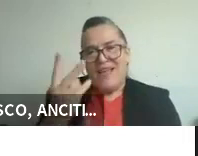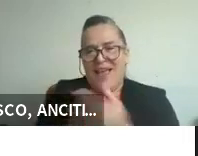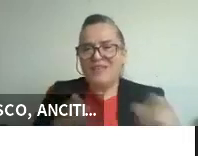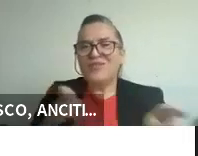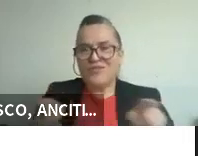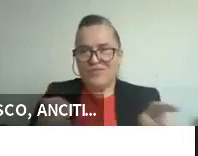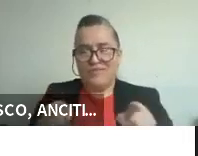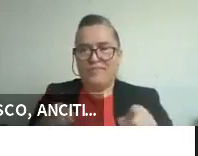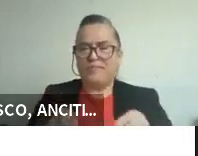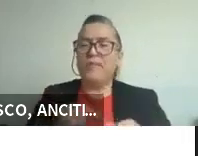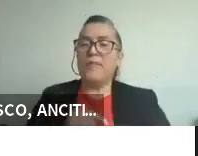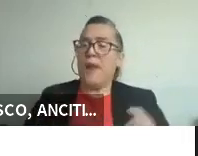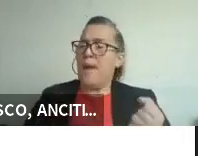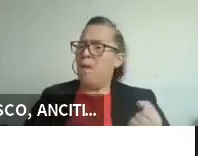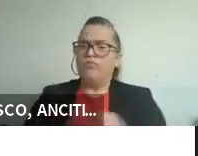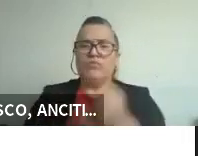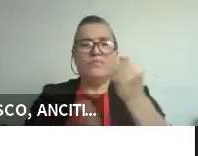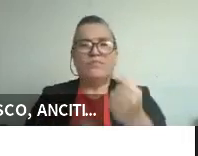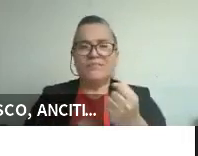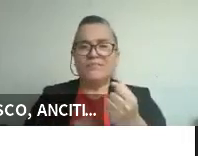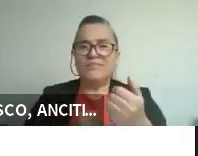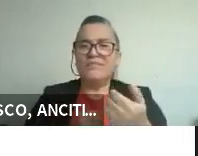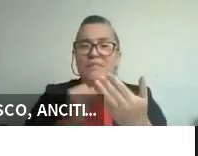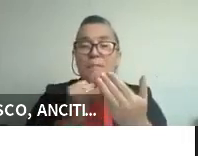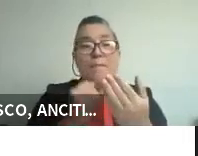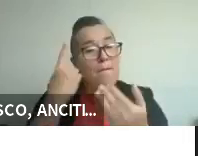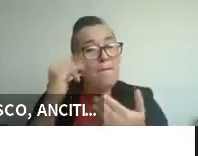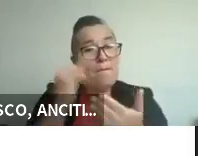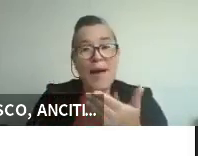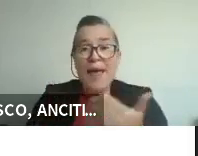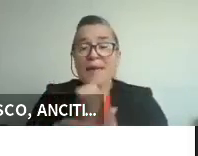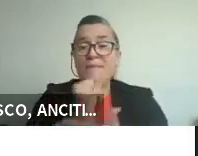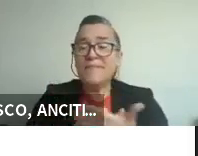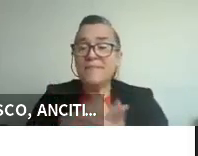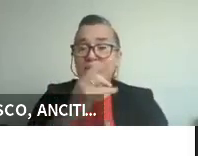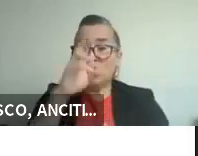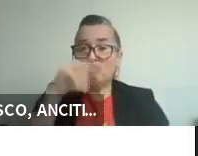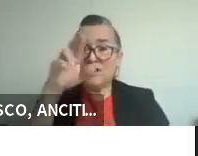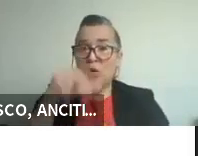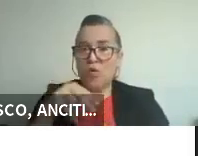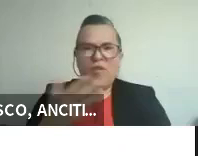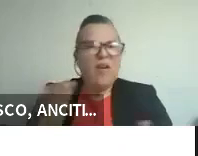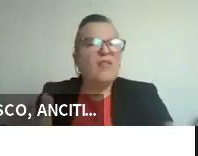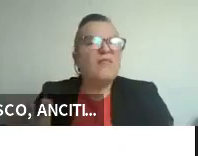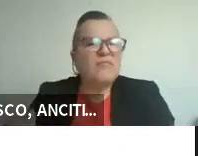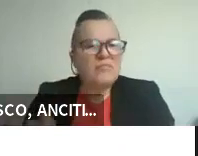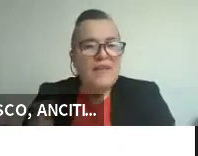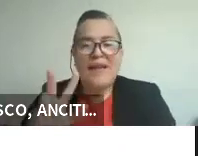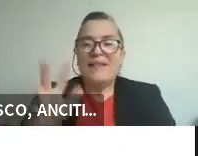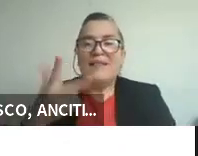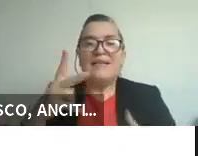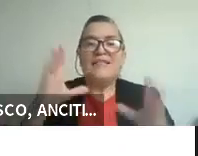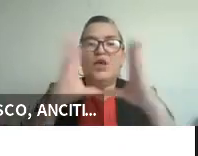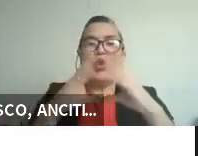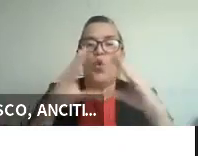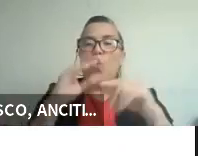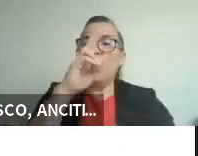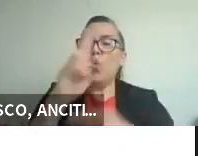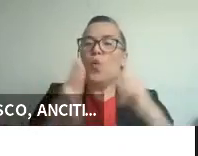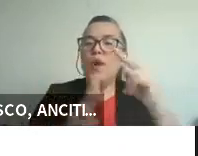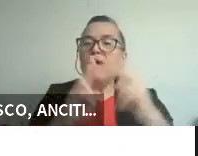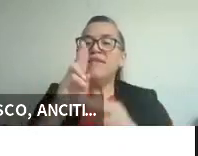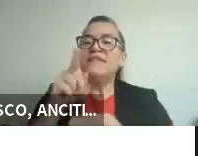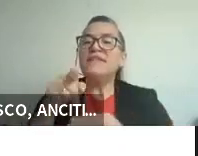impulso fundamental para la investigación en la universidad de costa rica se dio en el tercer congreso universitario en los